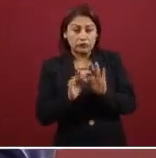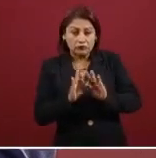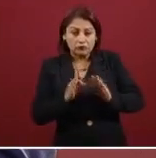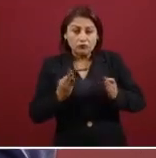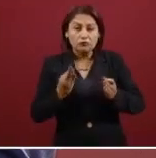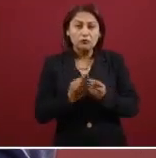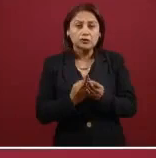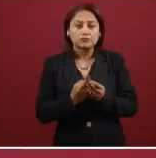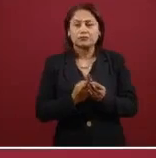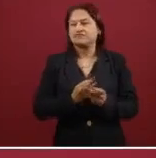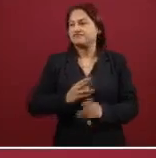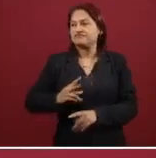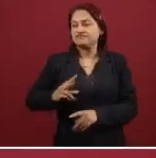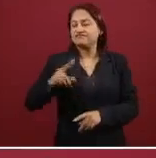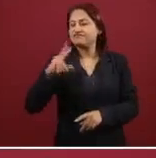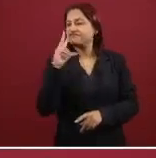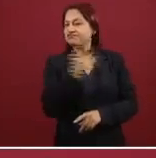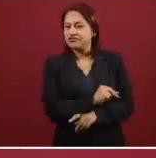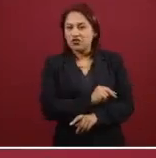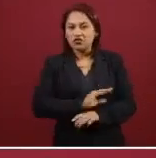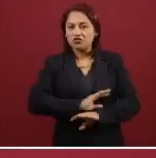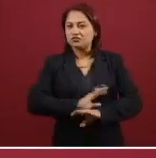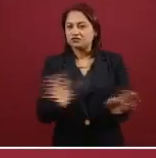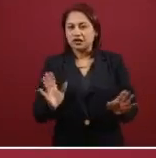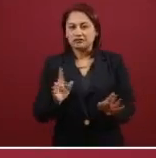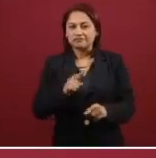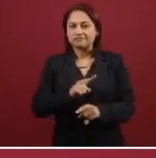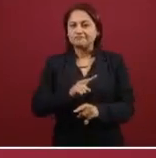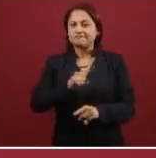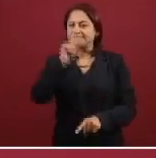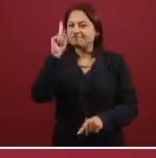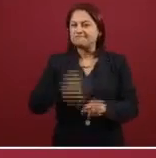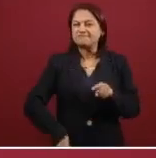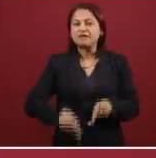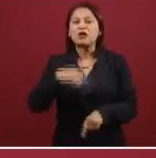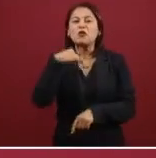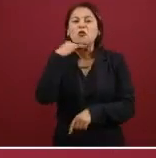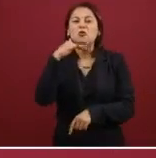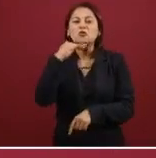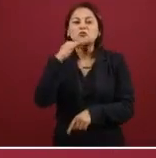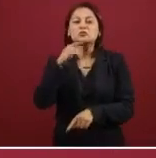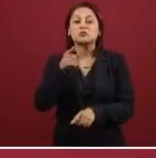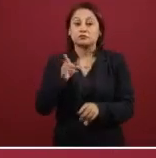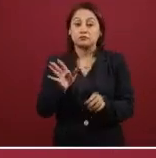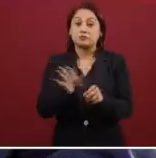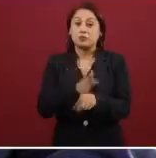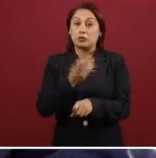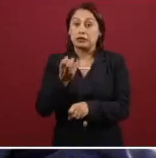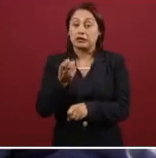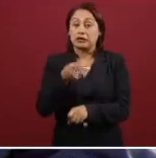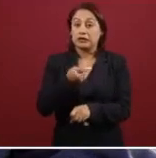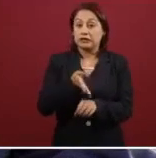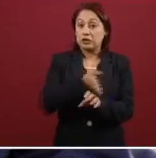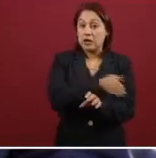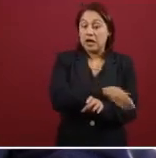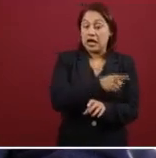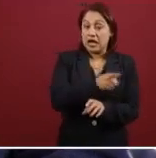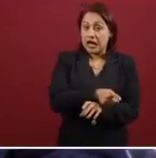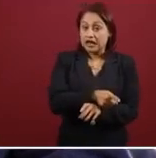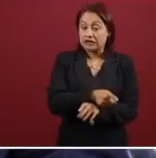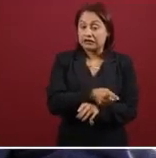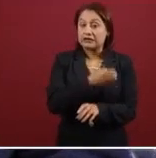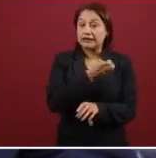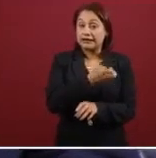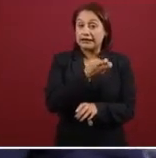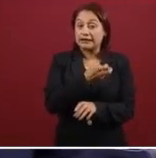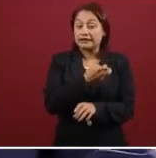que es mejor condenar la corrupción, porque eso fue un acto de